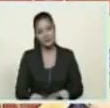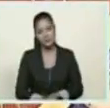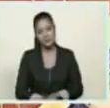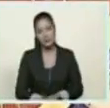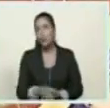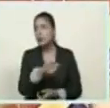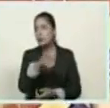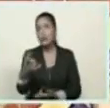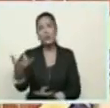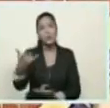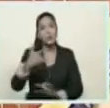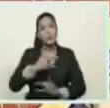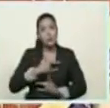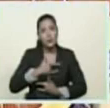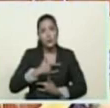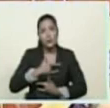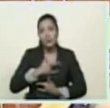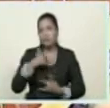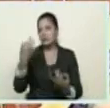todo suave